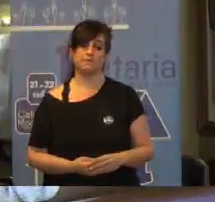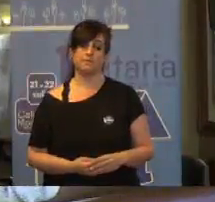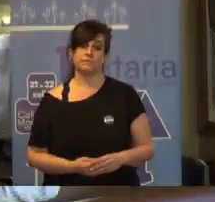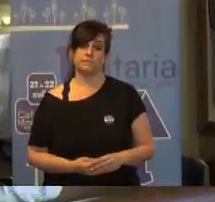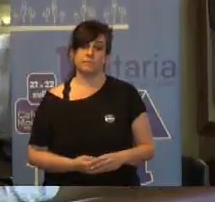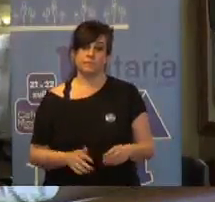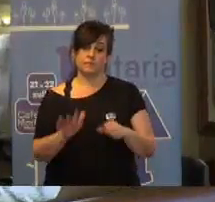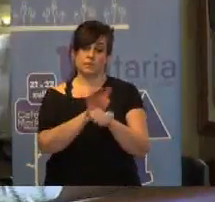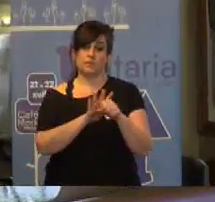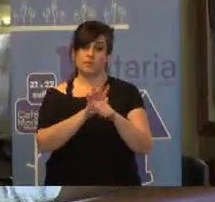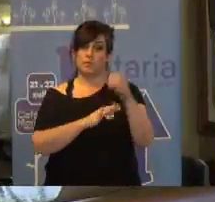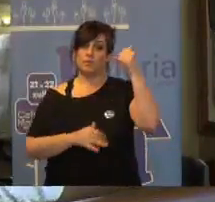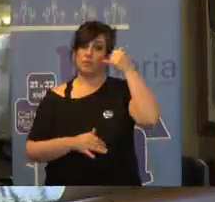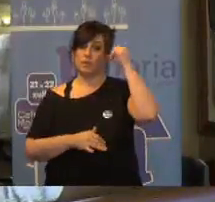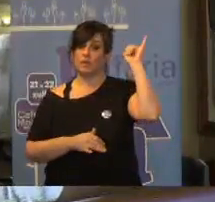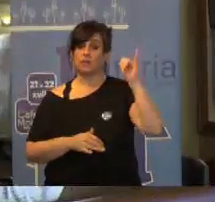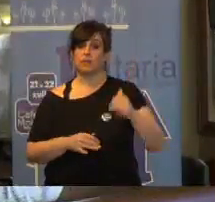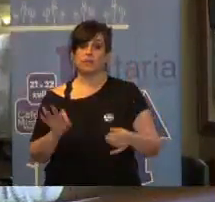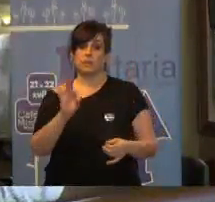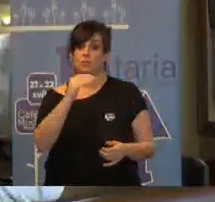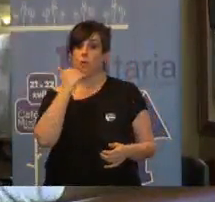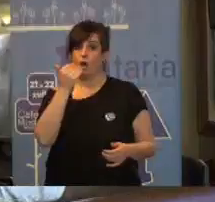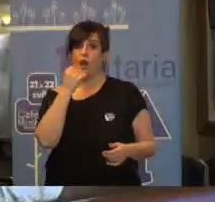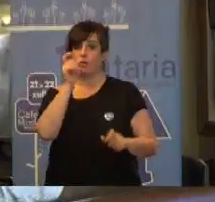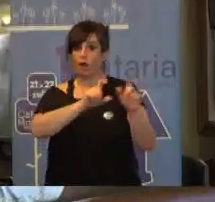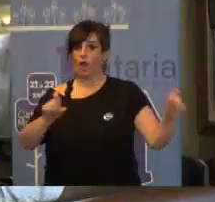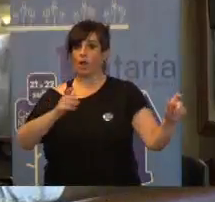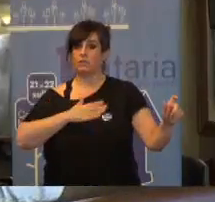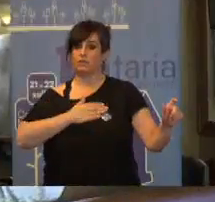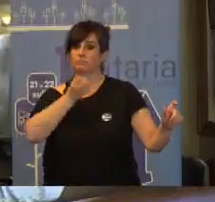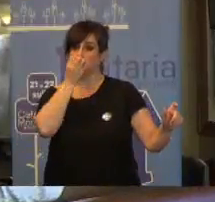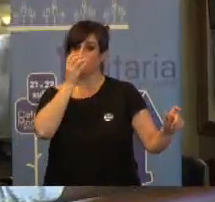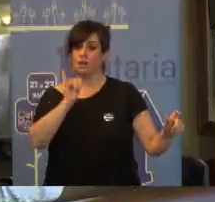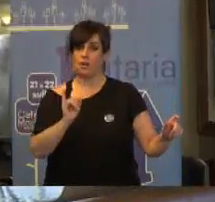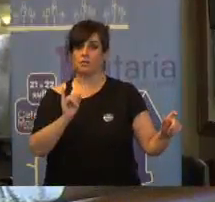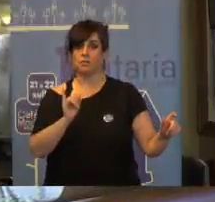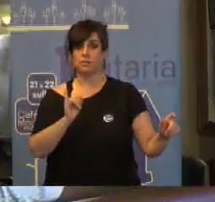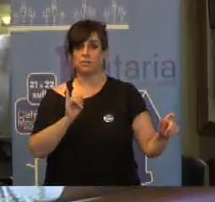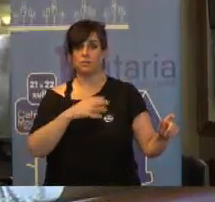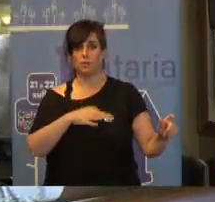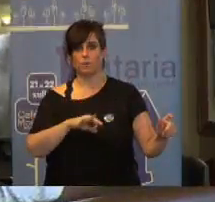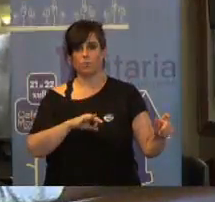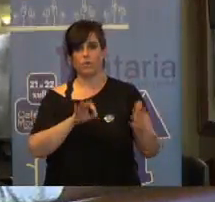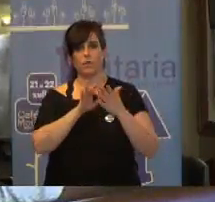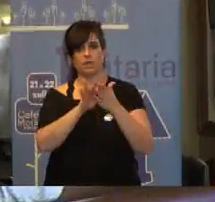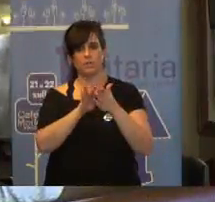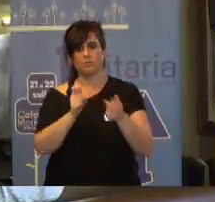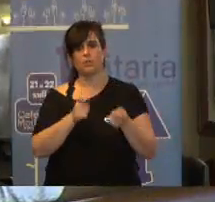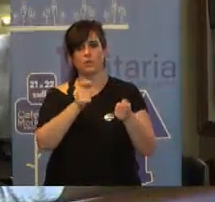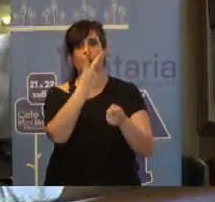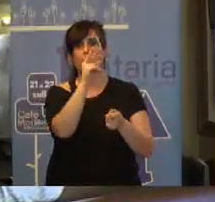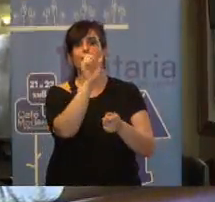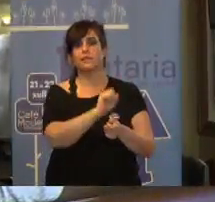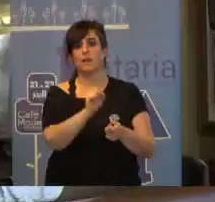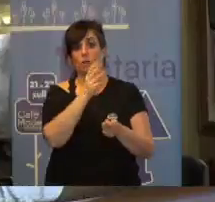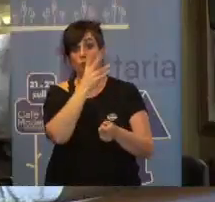esquerda ou mesmo, que dicir, hoxe en día moita xente do PSOE, incluso unha privatización do servizo de agua por 20 anos, por 200